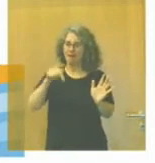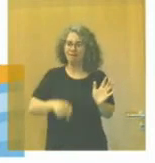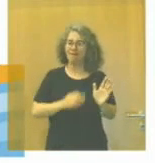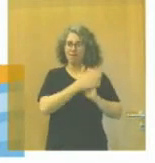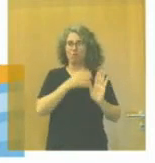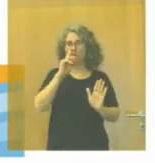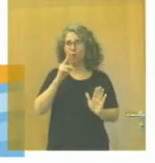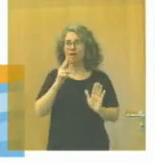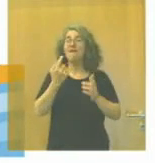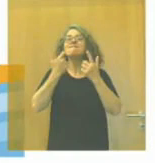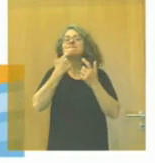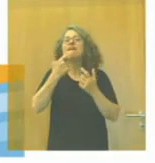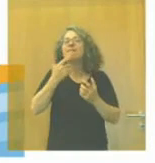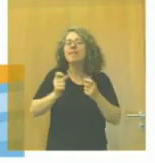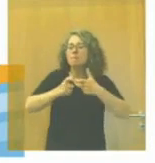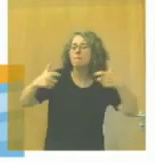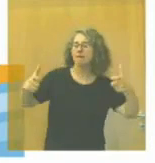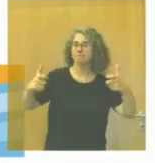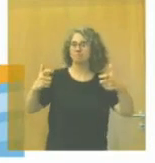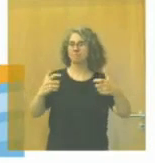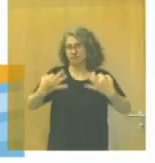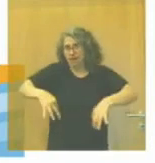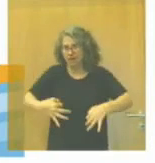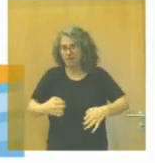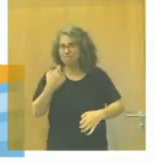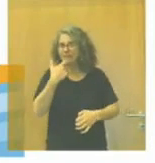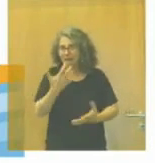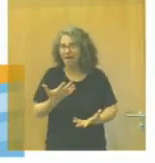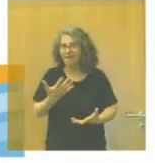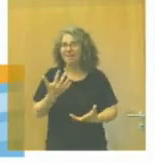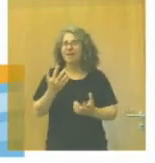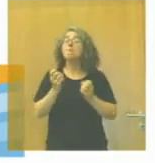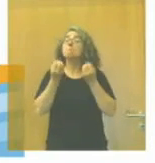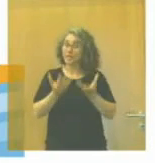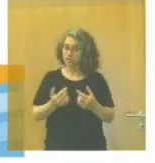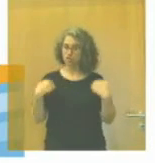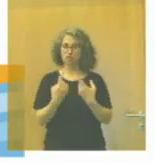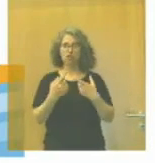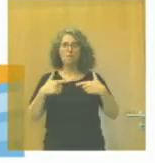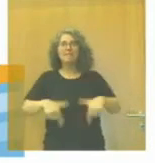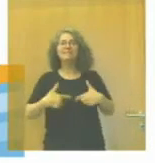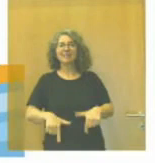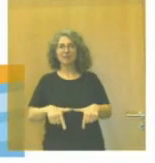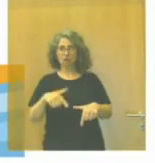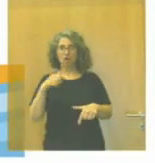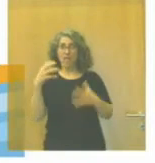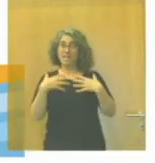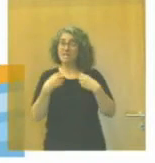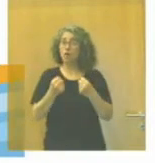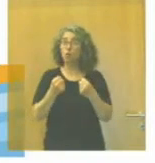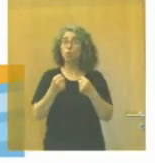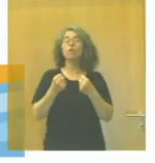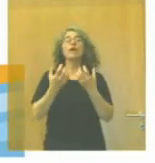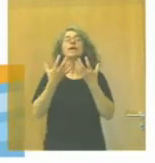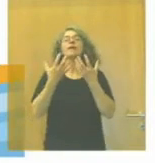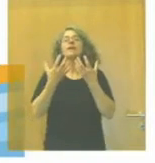y con la amplitud que hubiéramos querido. Por eso también, desde el Ministerio de la Salud, el desarrollo